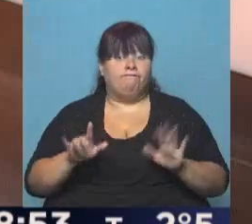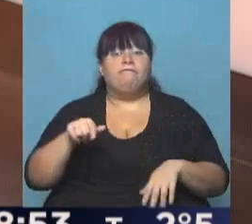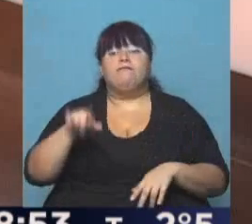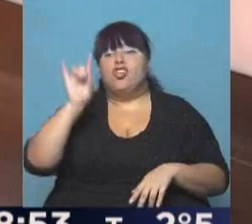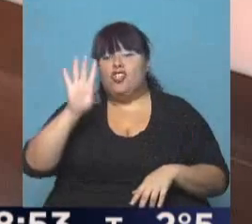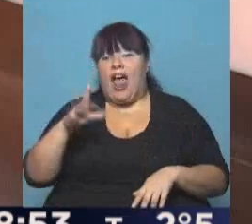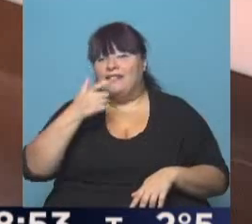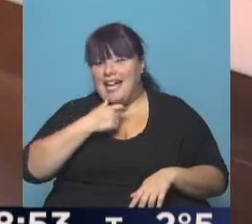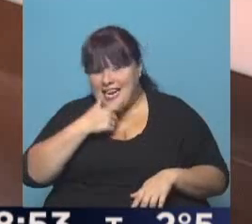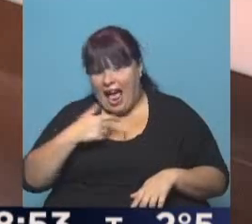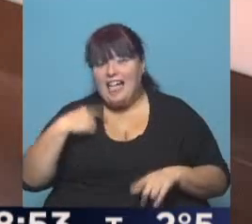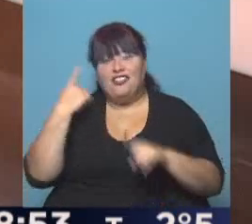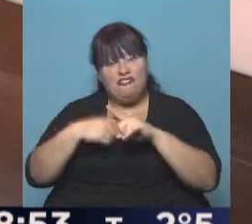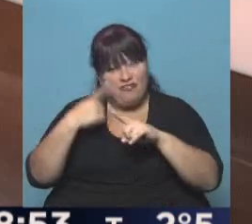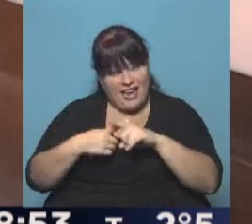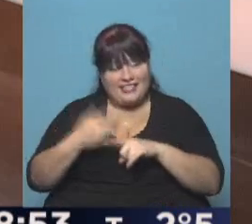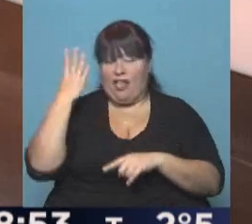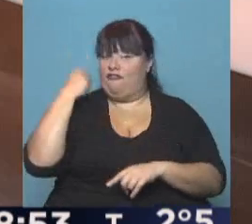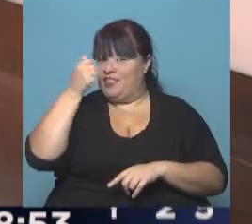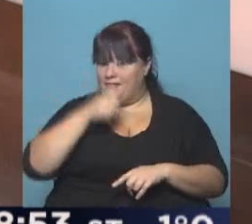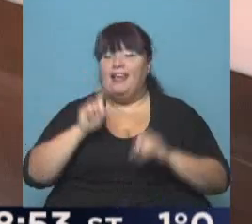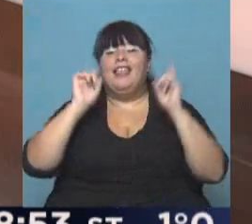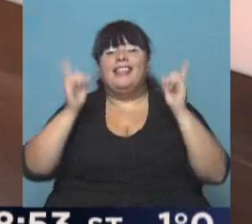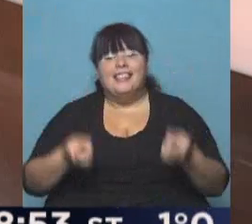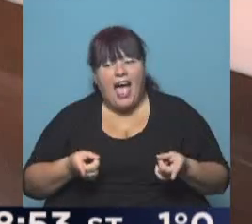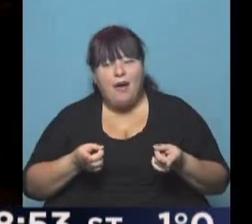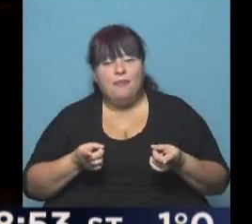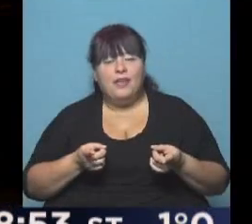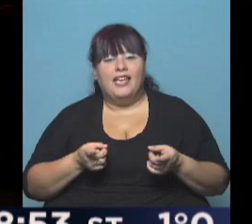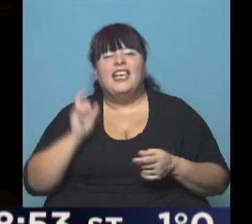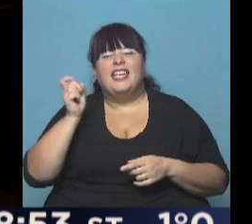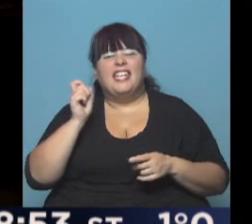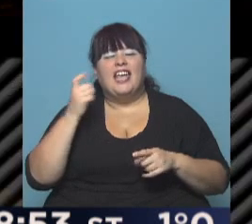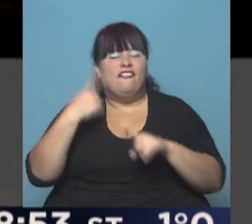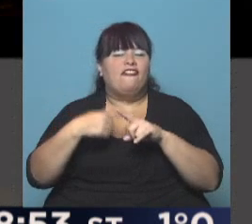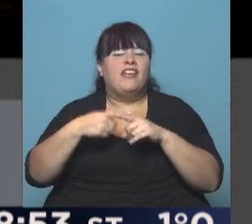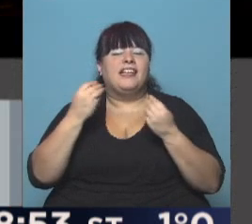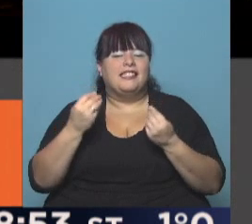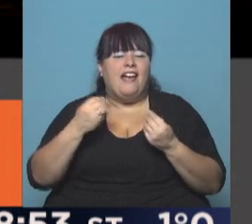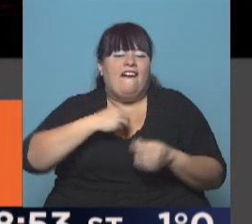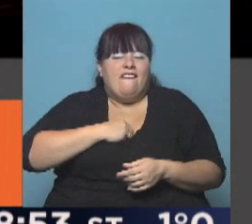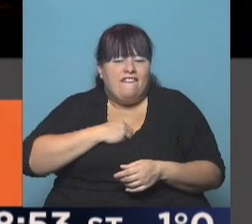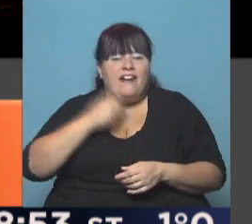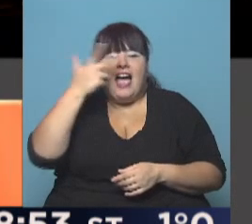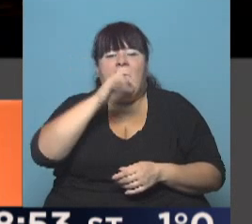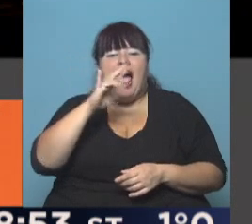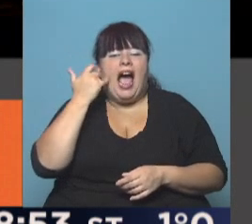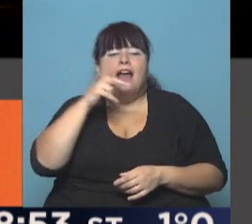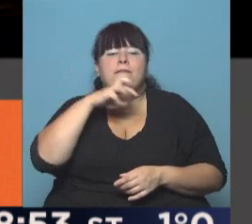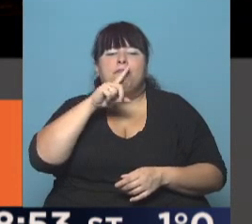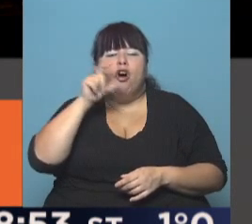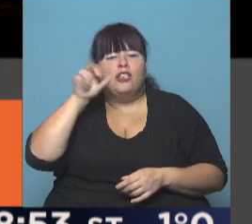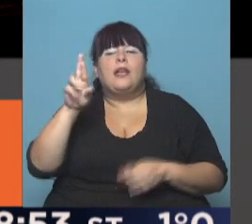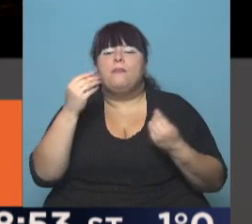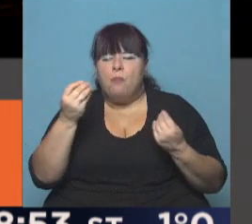No solo los hinchas de Racing estuvimos de festejos este fin de semana, sino también estuvieron de parabienes los fanáticos de Harry Potter. ¿Por